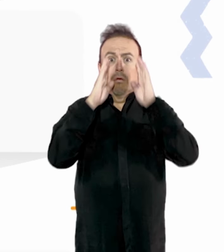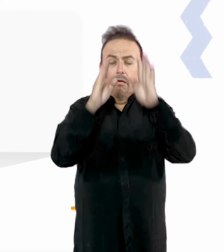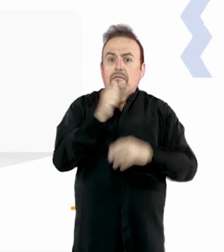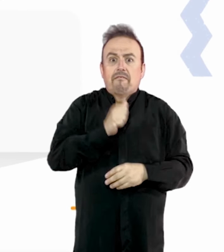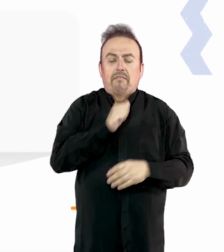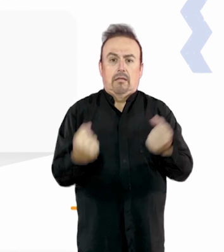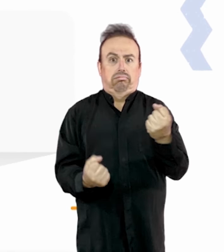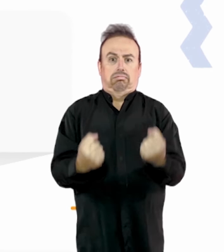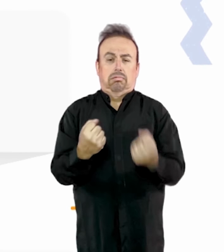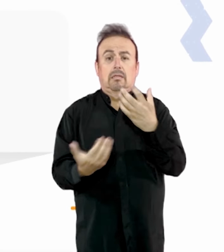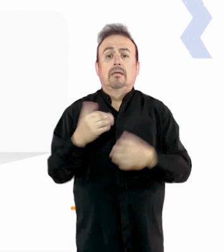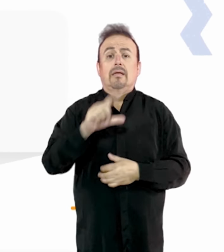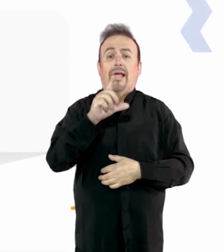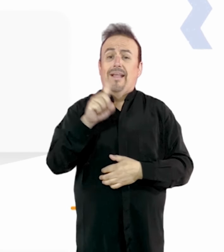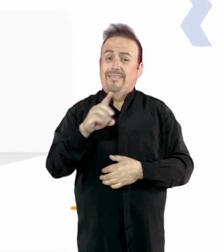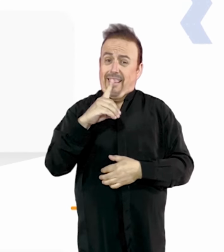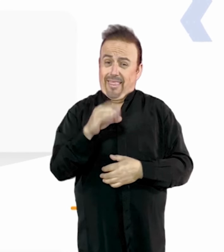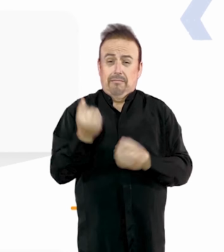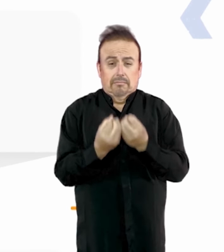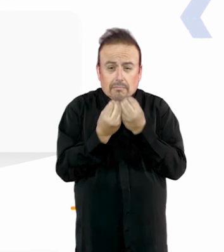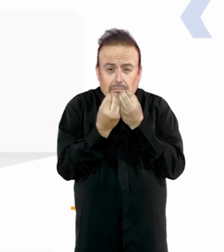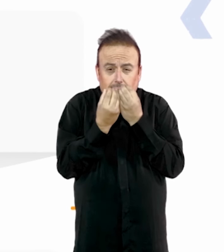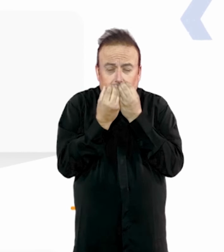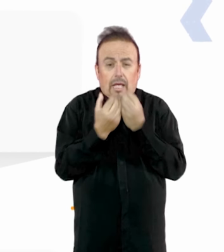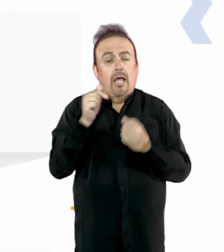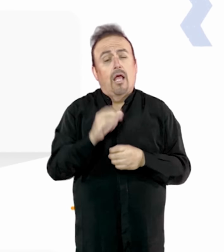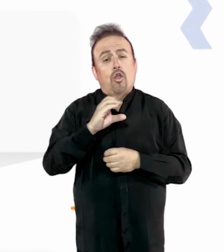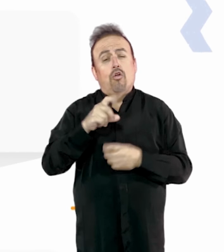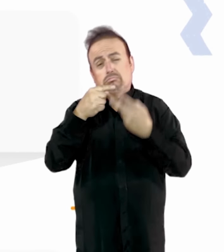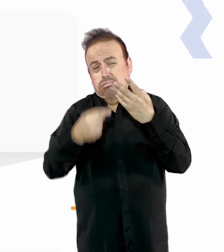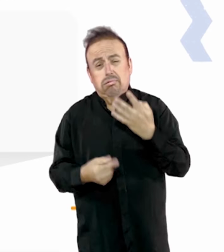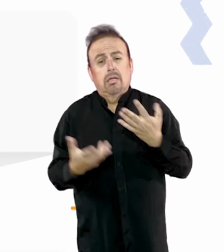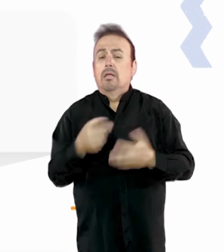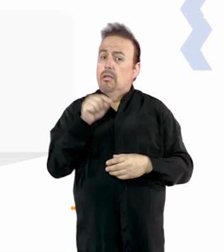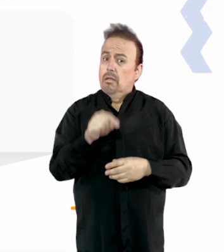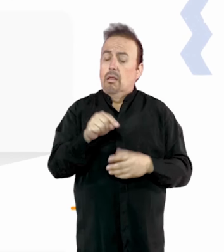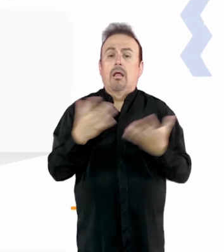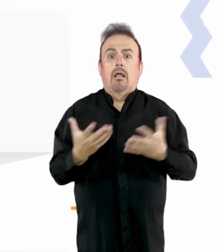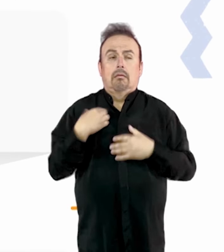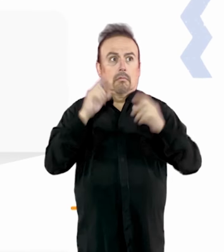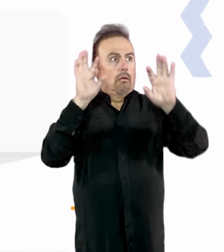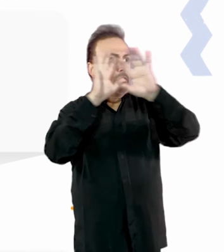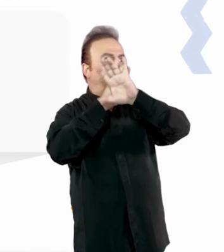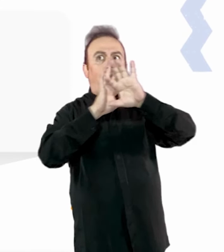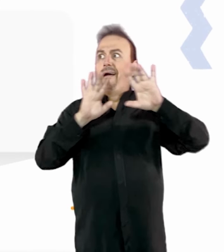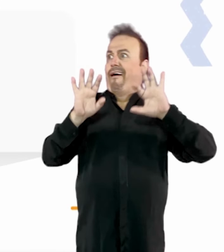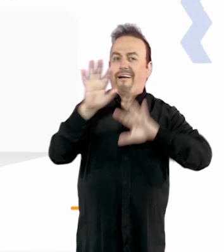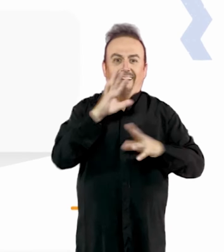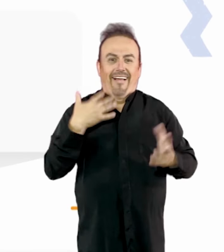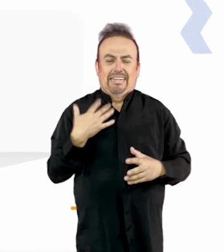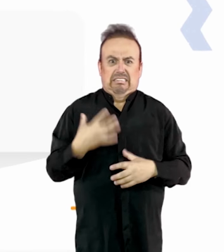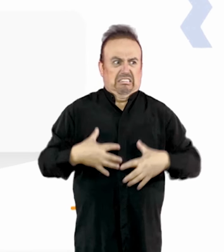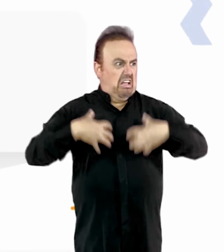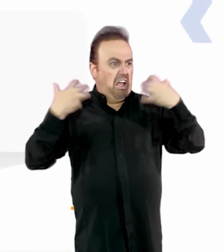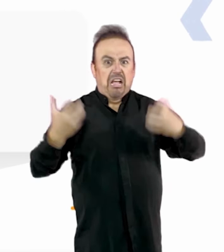conducir. El LSD e inhalantes como colas, pegamentos, etcétera, produce alucinaciones, reacciones